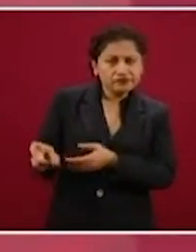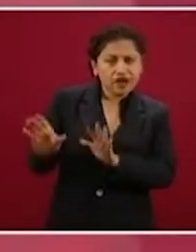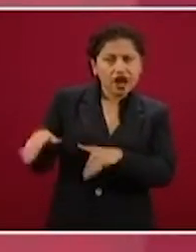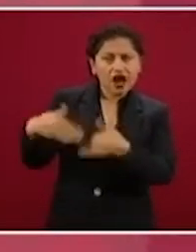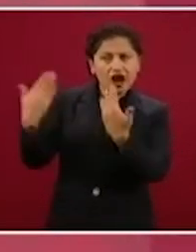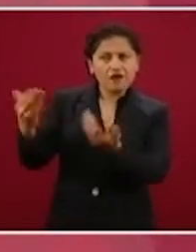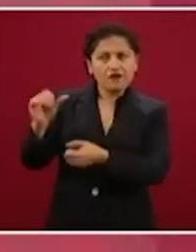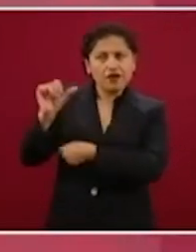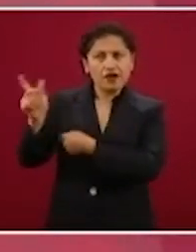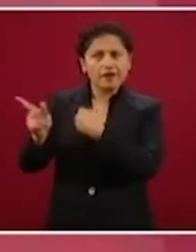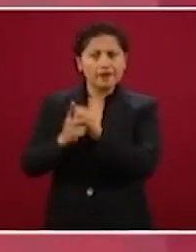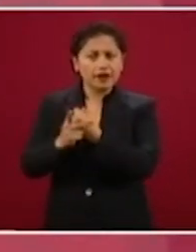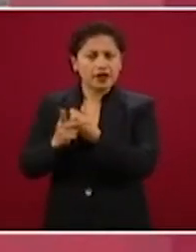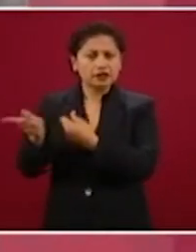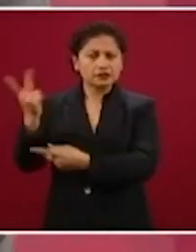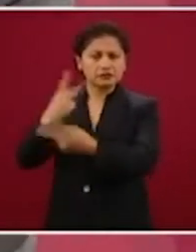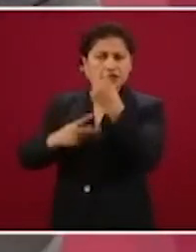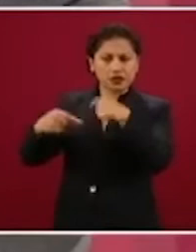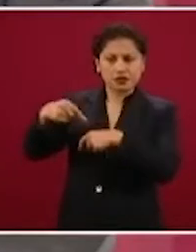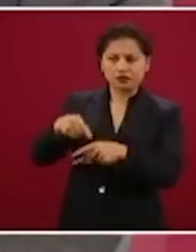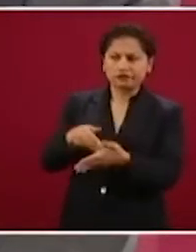vienen a México o